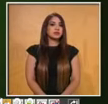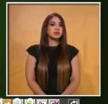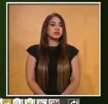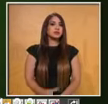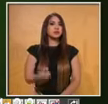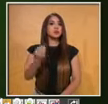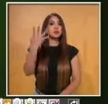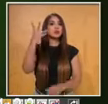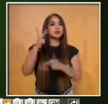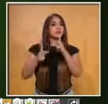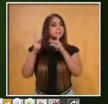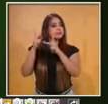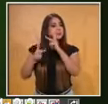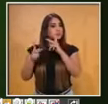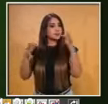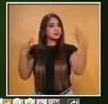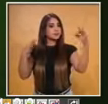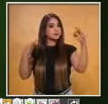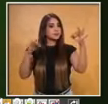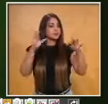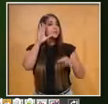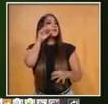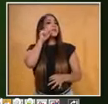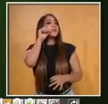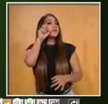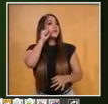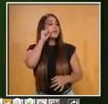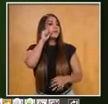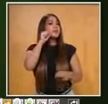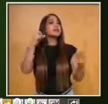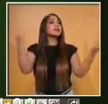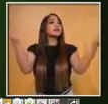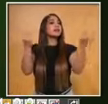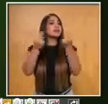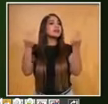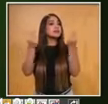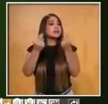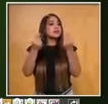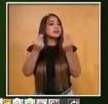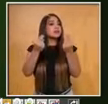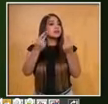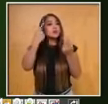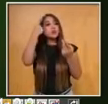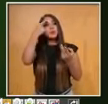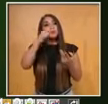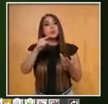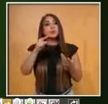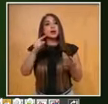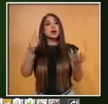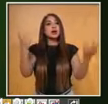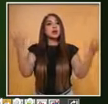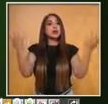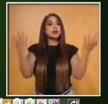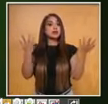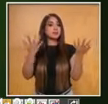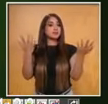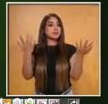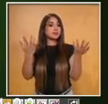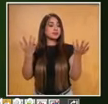¿Cuántas partes de la hoja anaranjada necesito para cubrir una parte de la